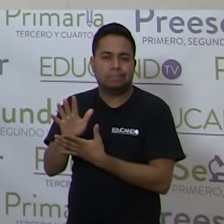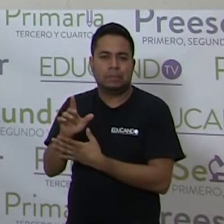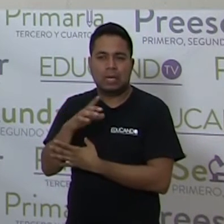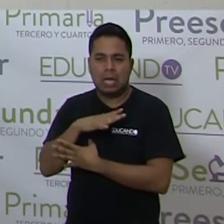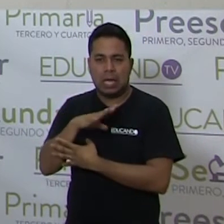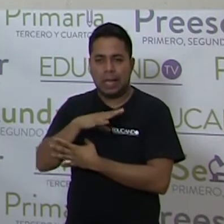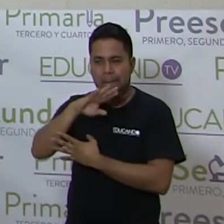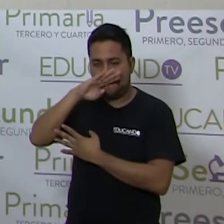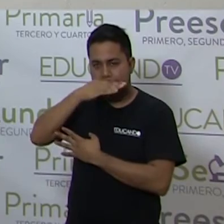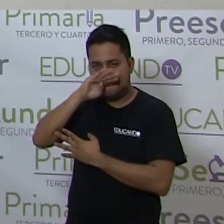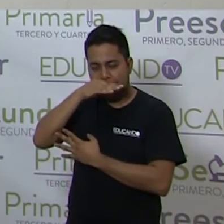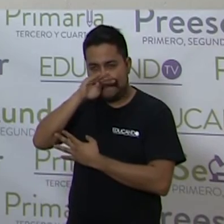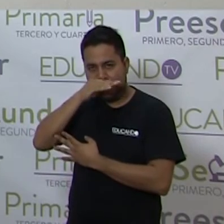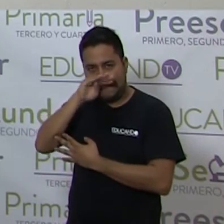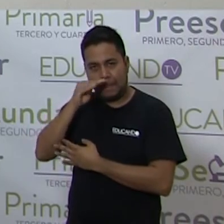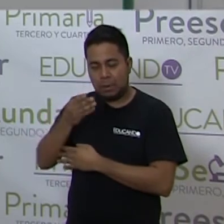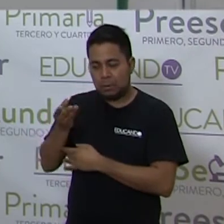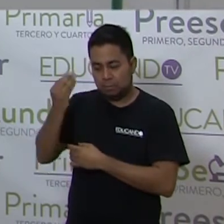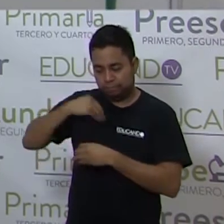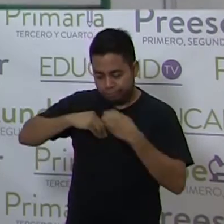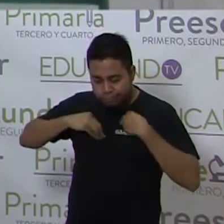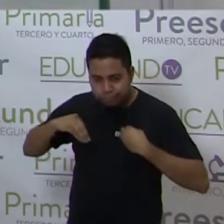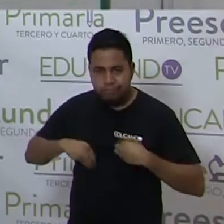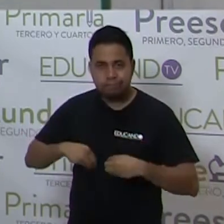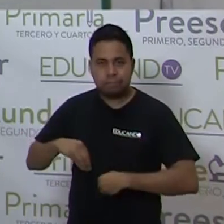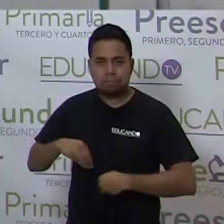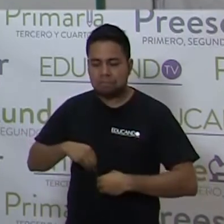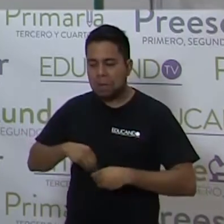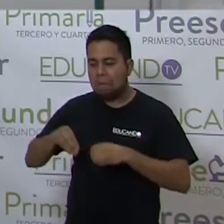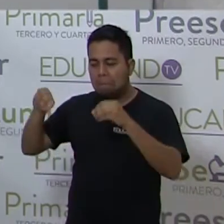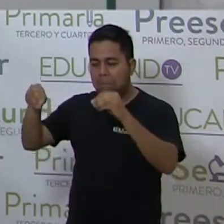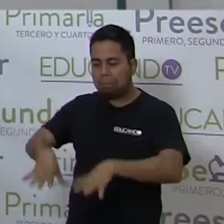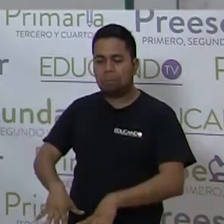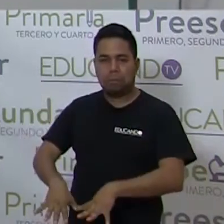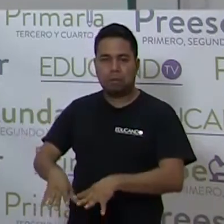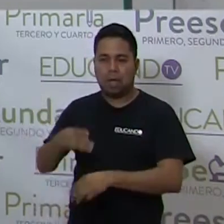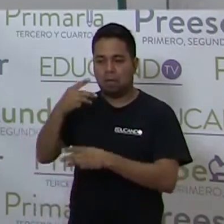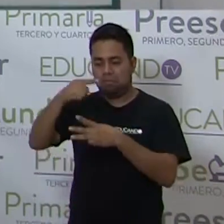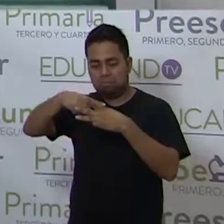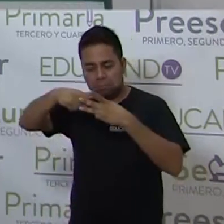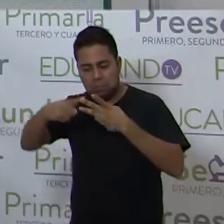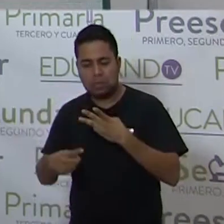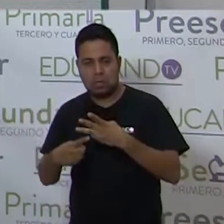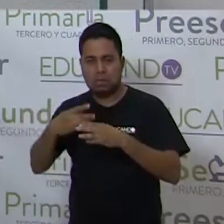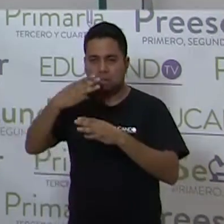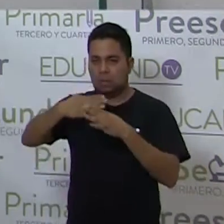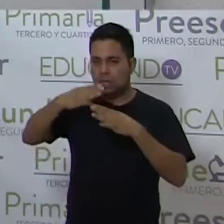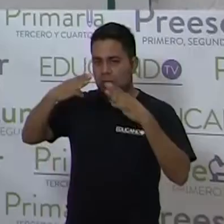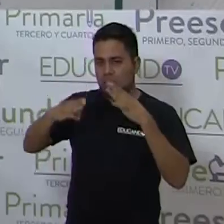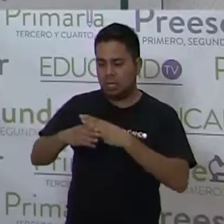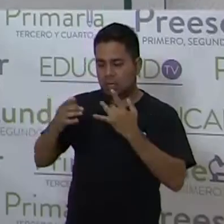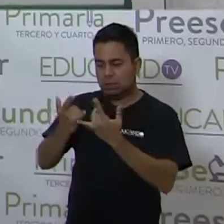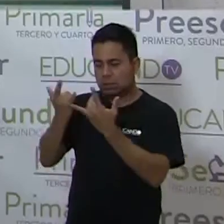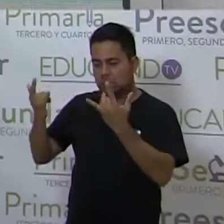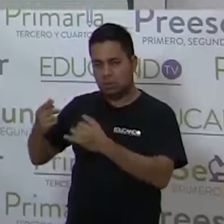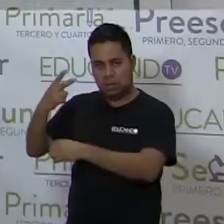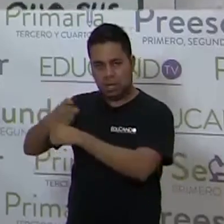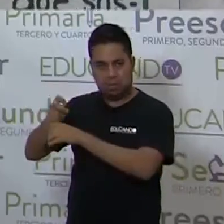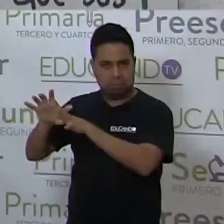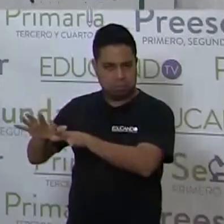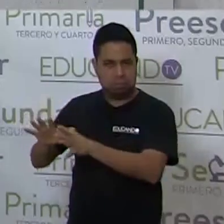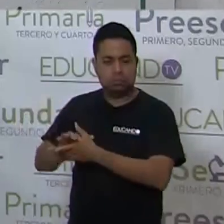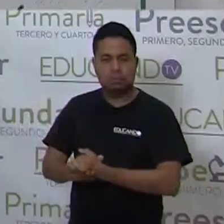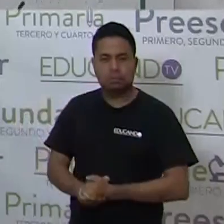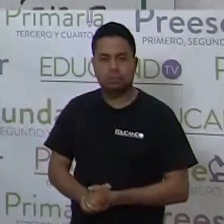el maíz en sus cuerpos es cuando ya los crea. Entonces son los tres elementos, los tres materiales que se mencionan.